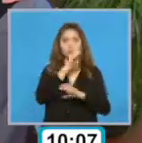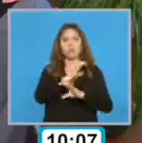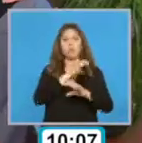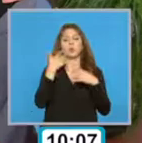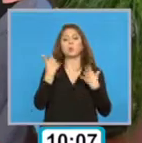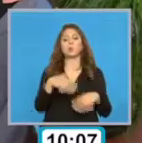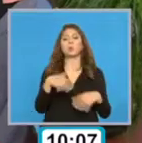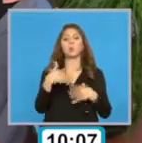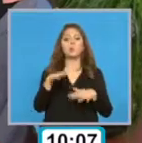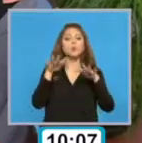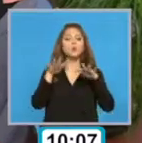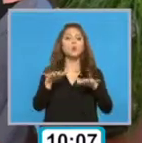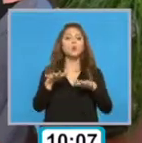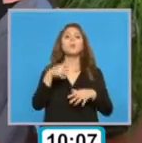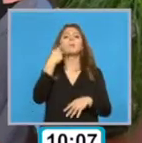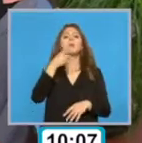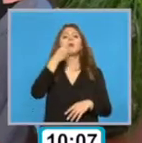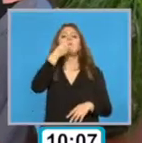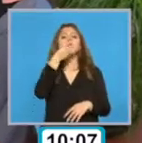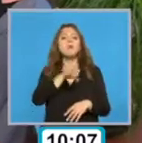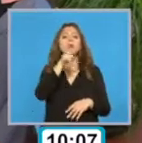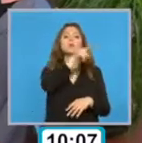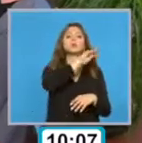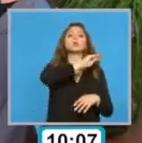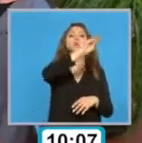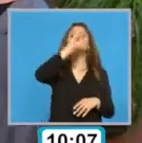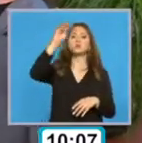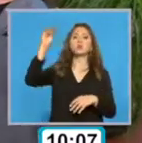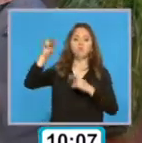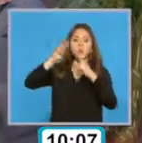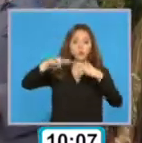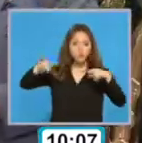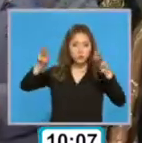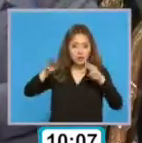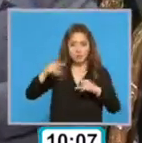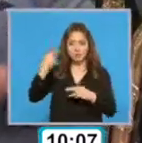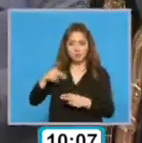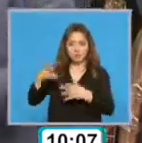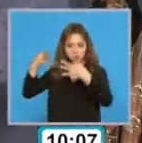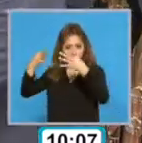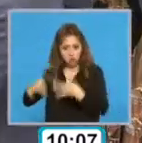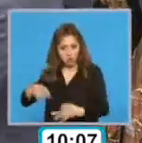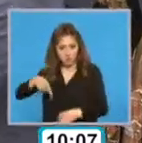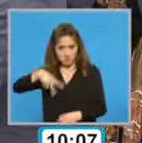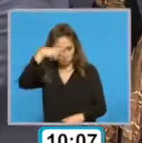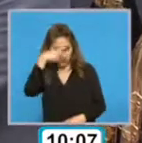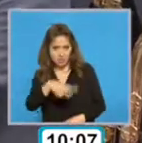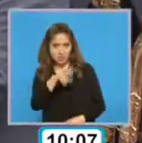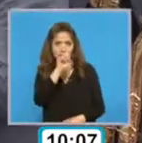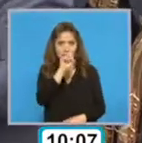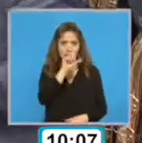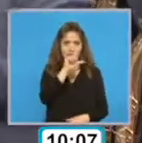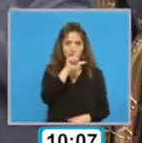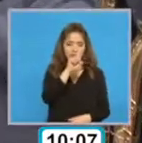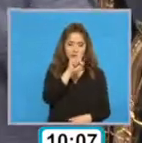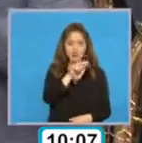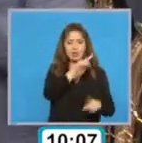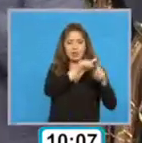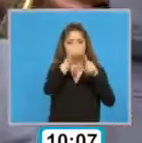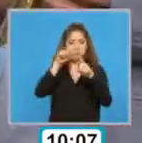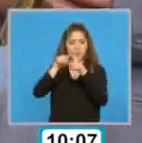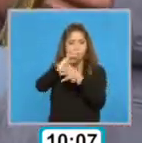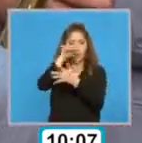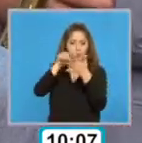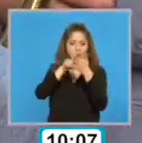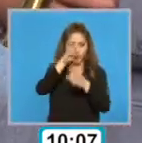y de verdad, qué padre que ustedes lleven la música con ese estilo mexicano de salsa por diferentes partes del mundo. Así es,